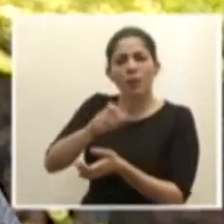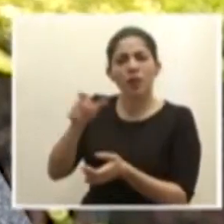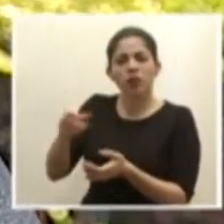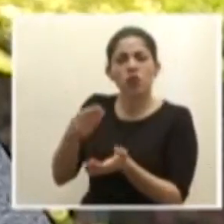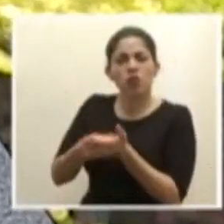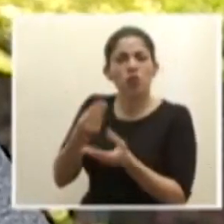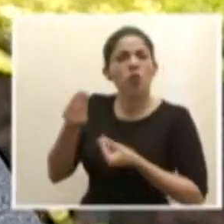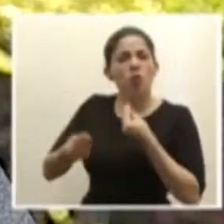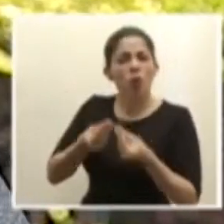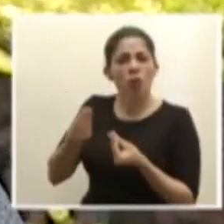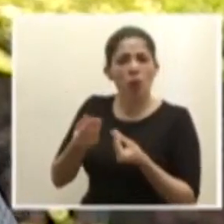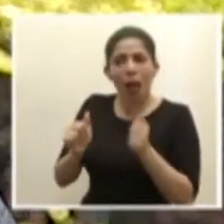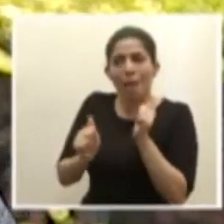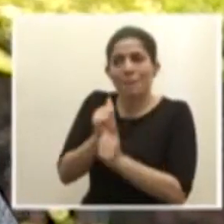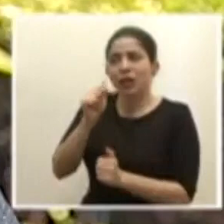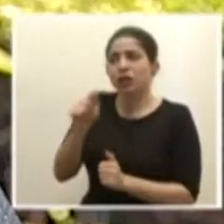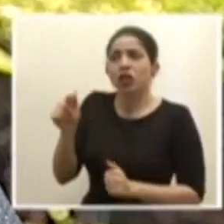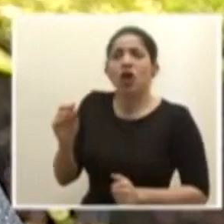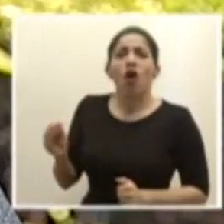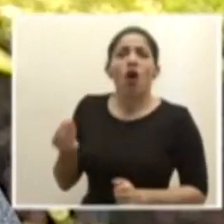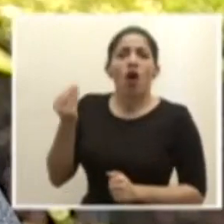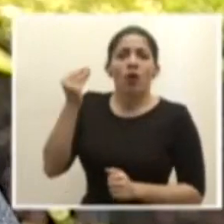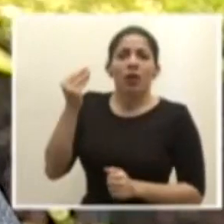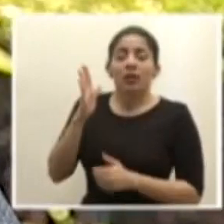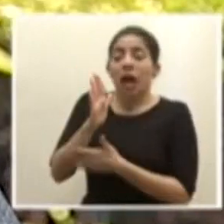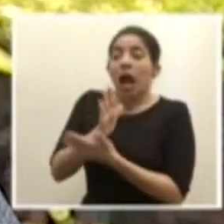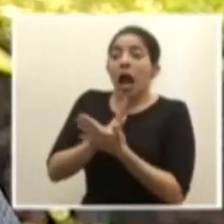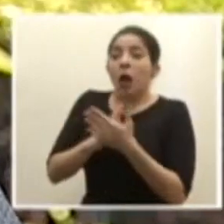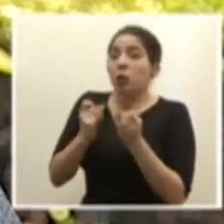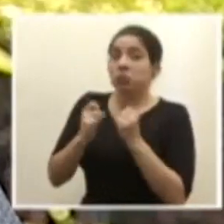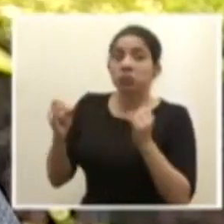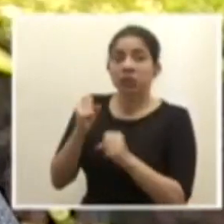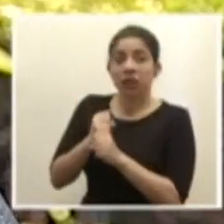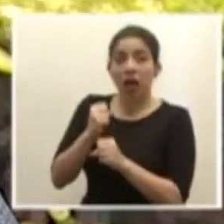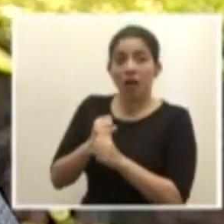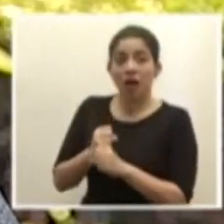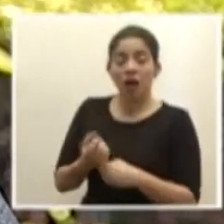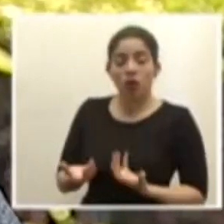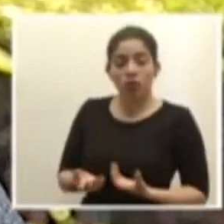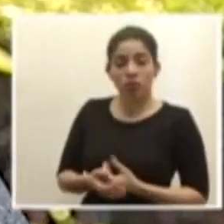personas, si en su mayoría son jóvenes, algunos hasta desempleados?